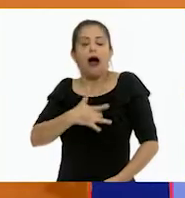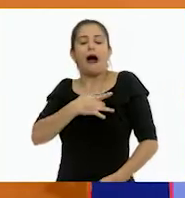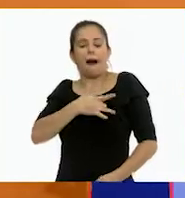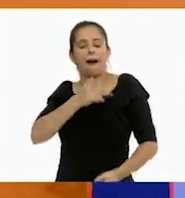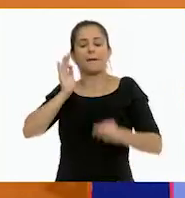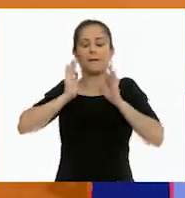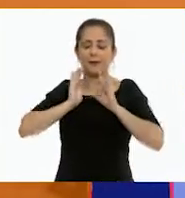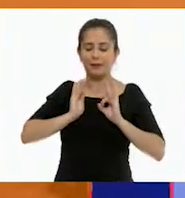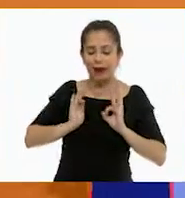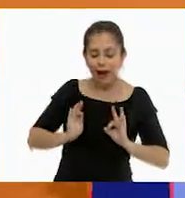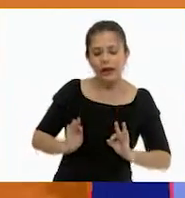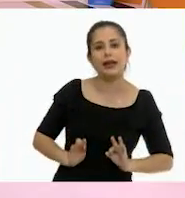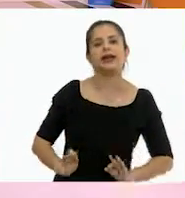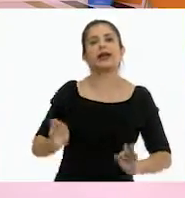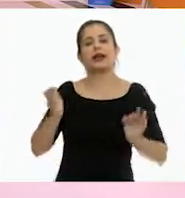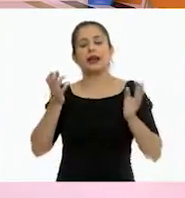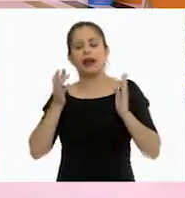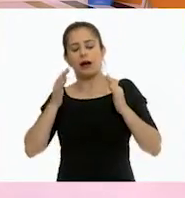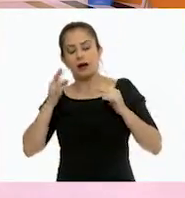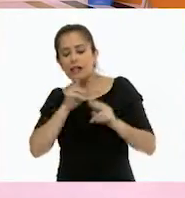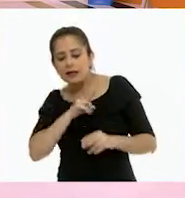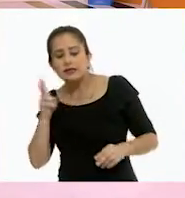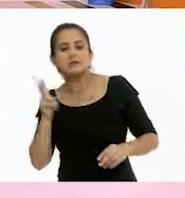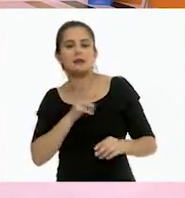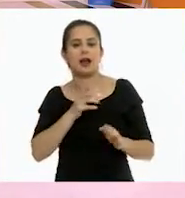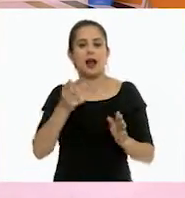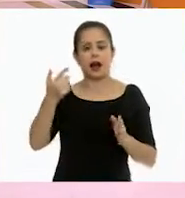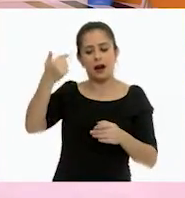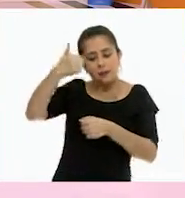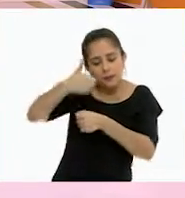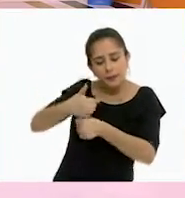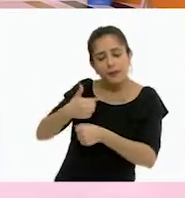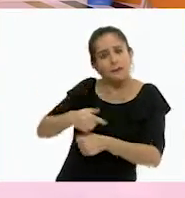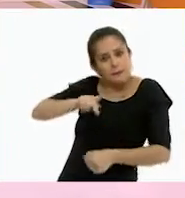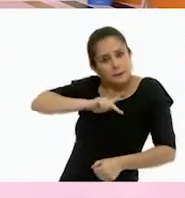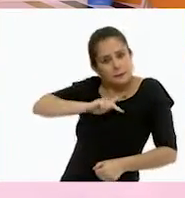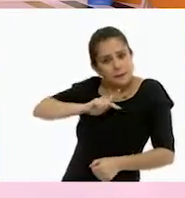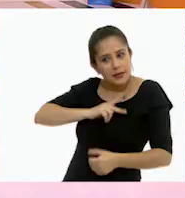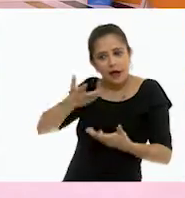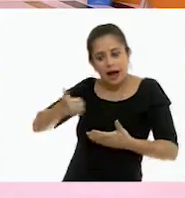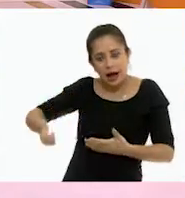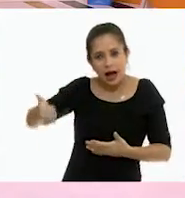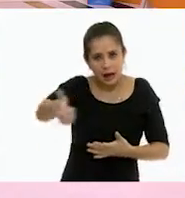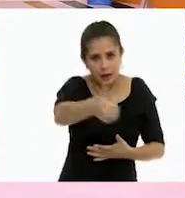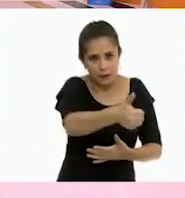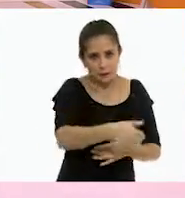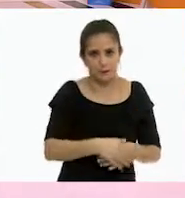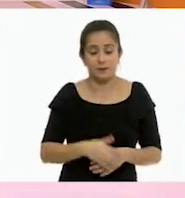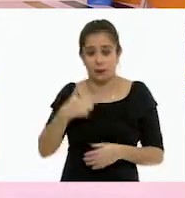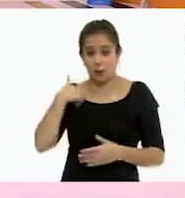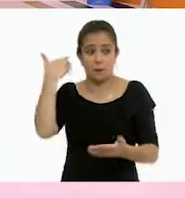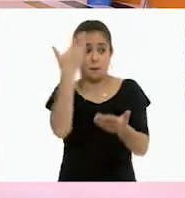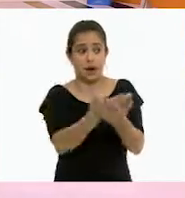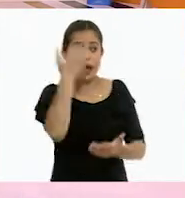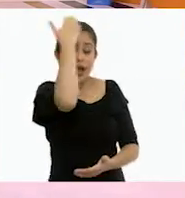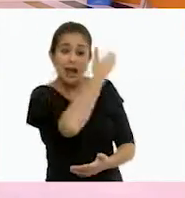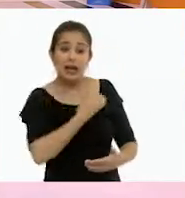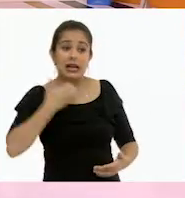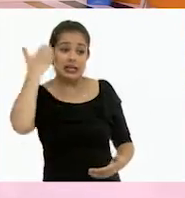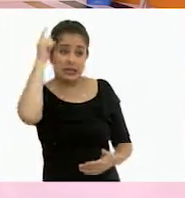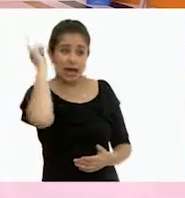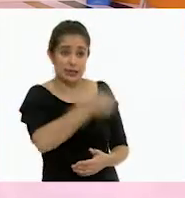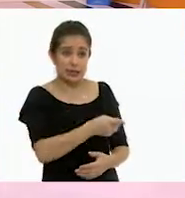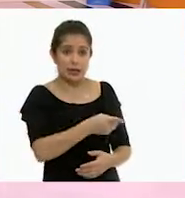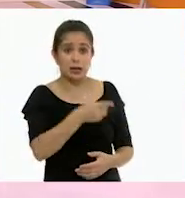como vamos a aprender. ¿Te parece? Sí, me lo dijiste en la clase pasada. Va el examen. No es cierto, no tengan miedo, no es examen. Solo son